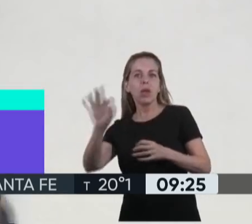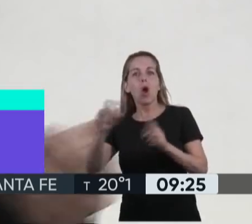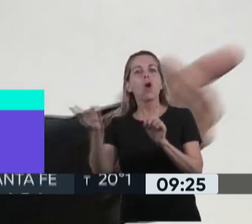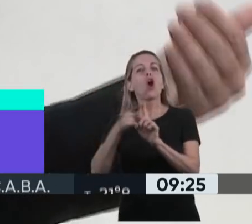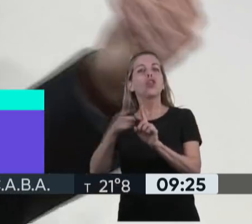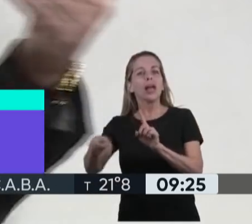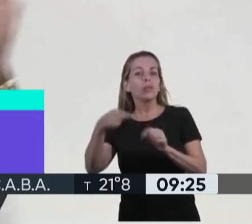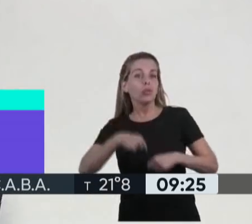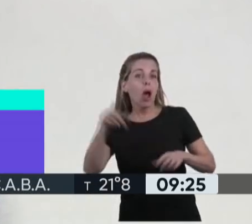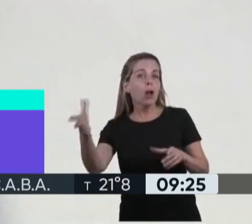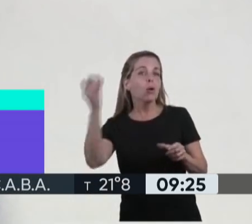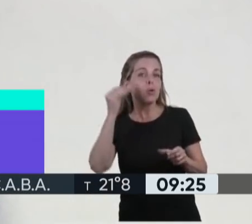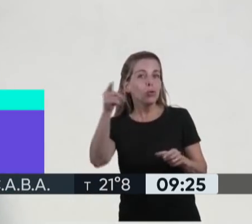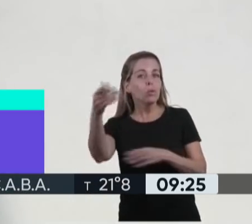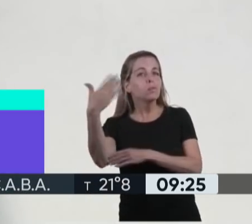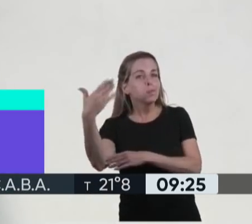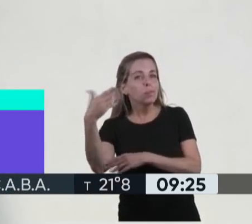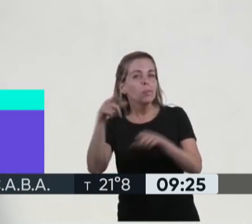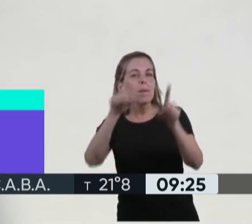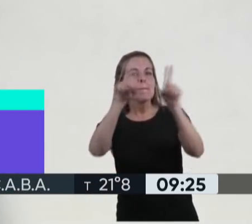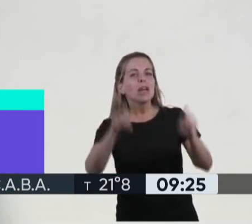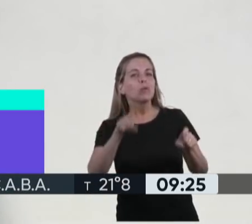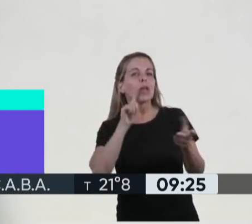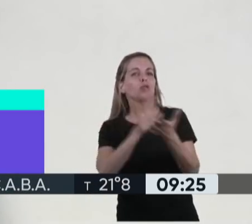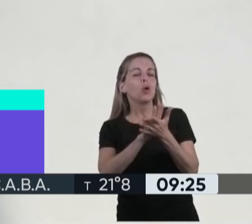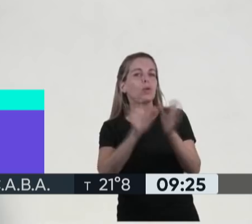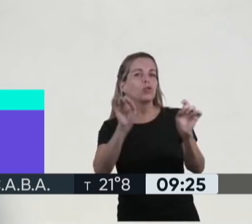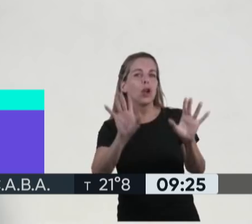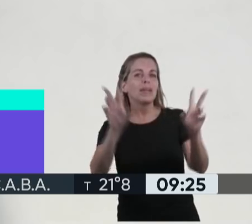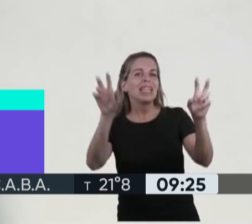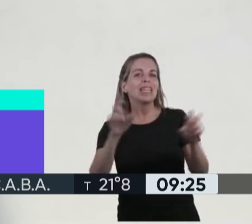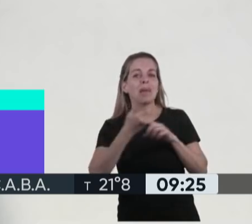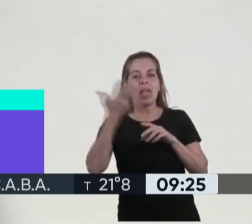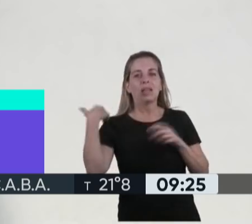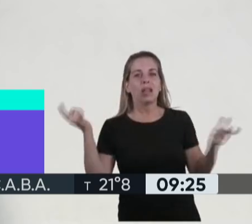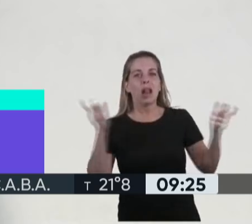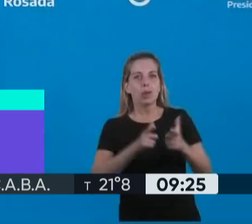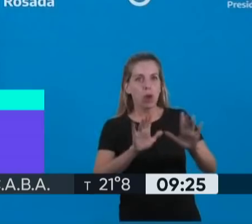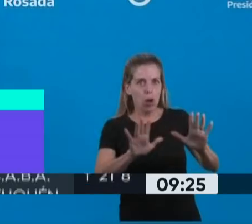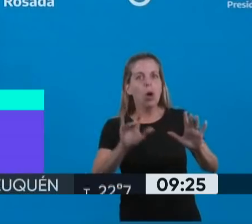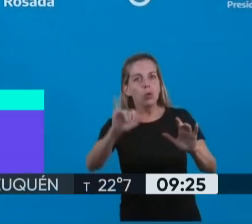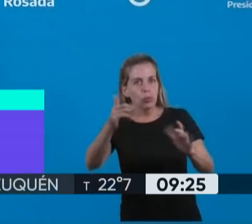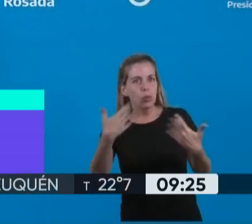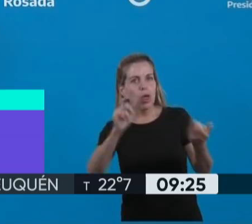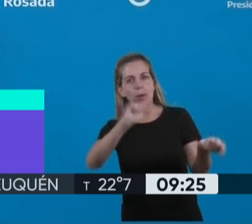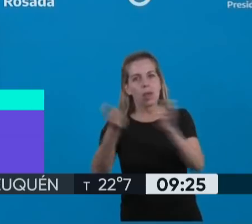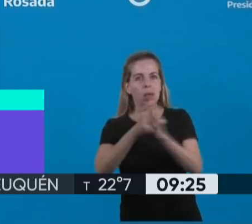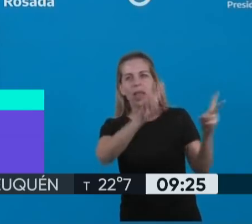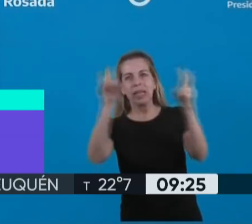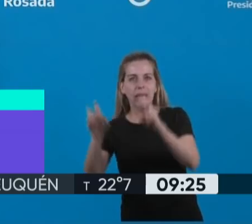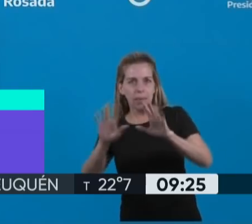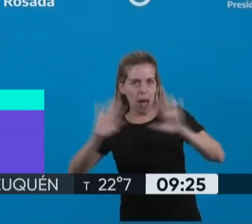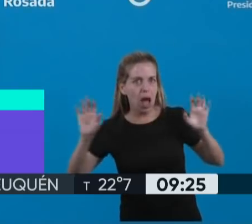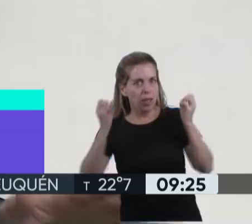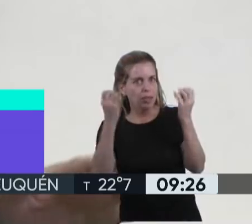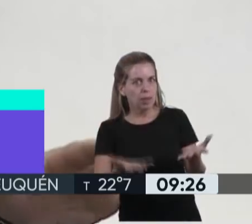la conferencia y las preguntas rondan en torno a lo que pasó ayer. Pero podemos cambiar el tema, lo que usted... Bueno, y Estados Unidos... Siéntase